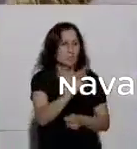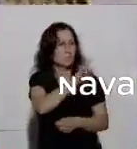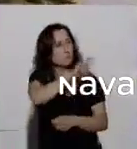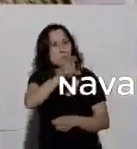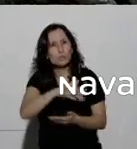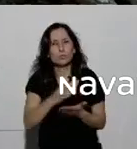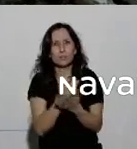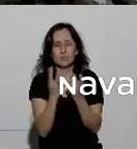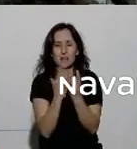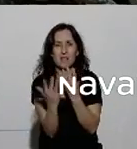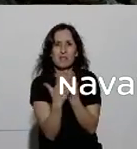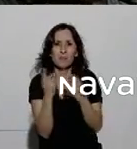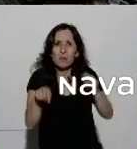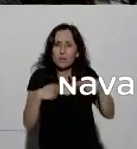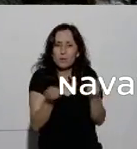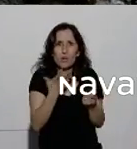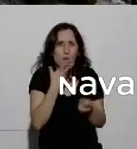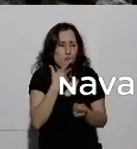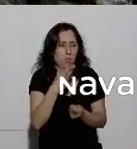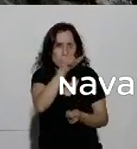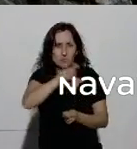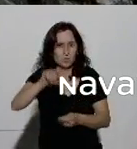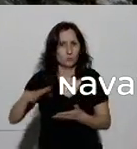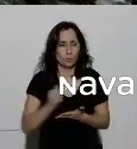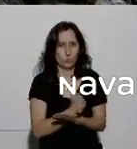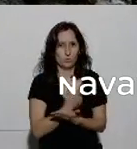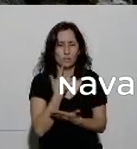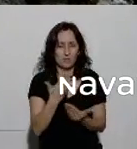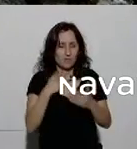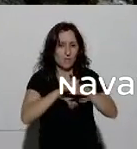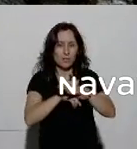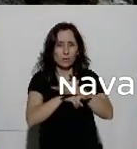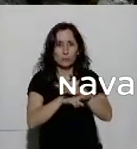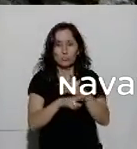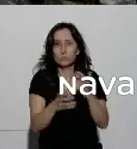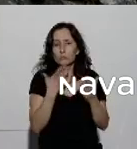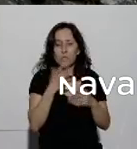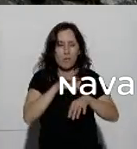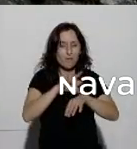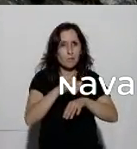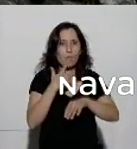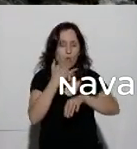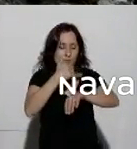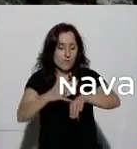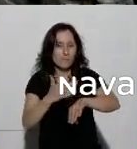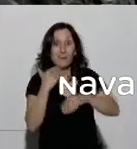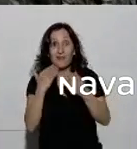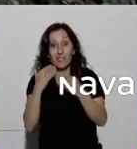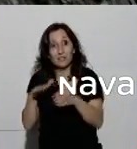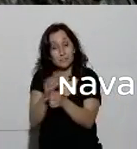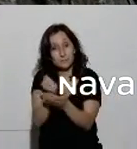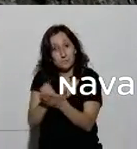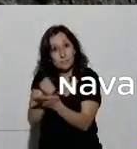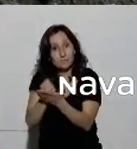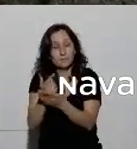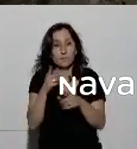las plantas medicinales, cómo utilizar los recursos naturales para curar enfermedades o cerrar heridas que no eran pues como todos tenemos